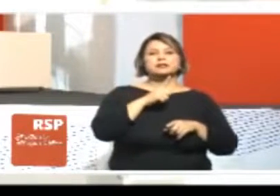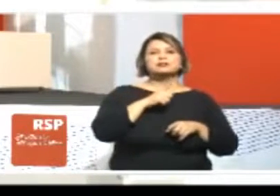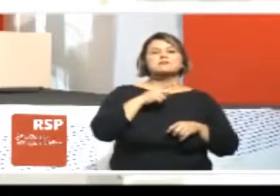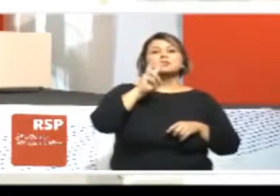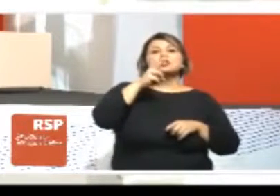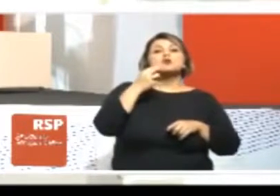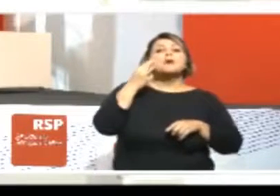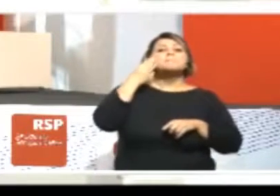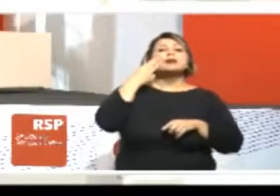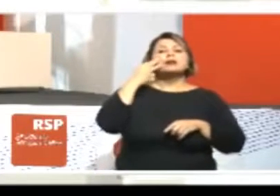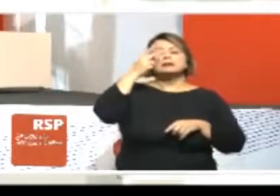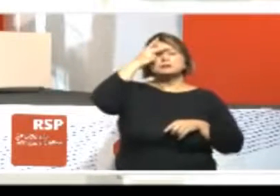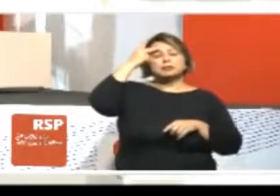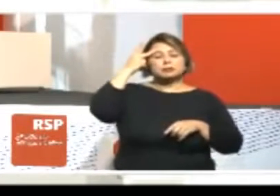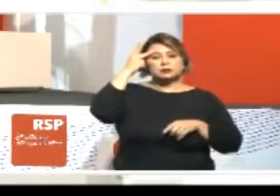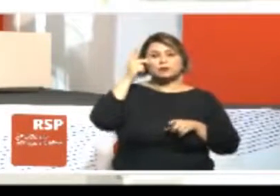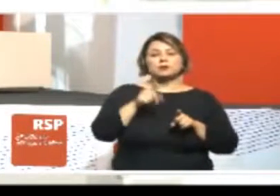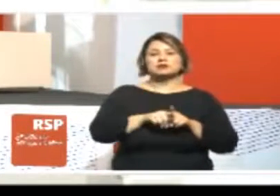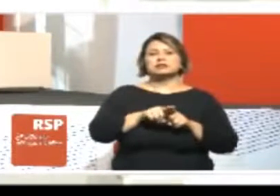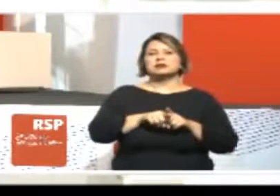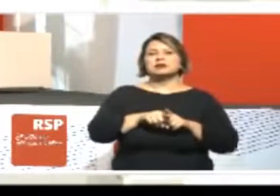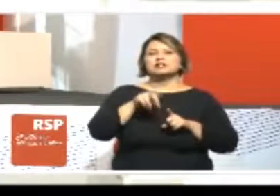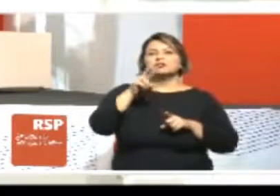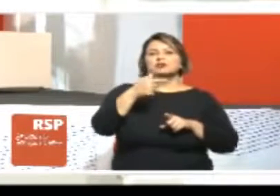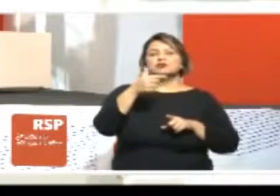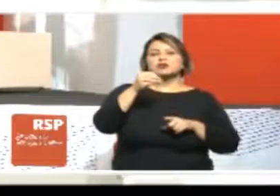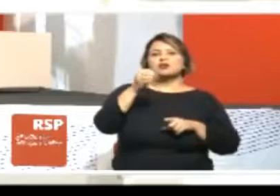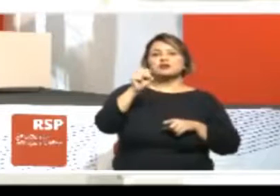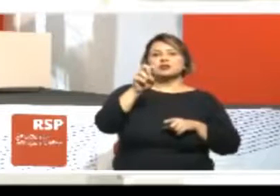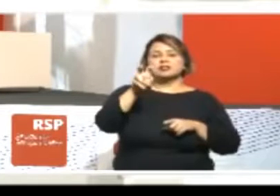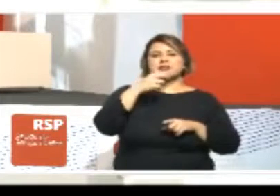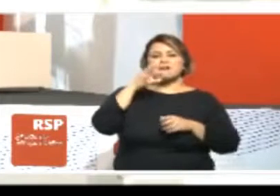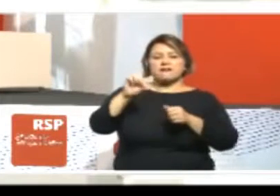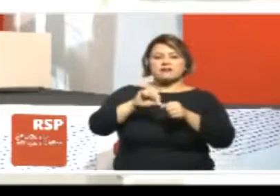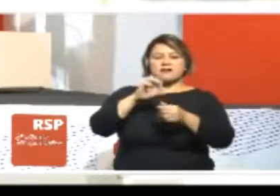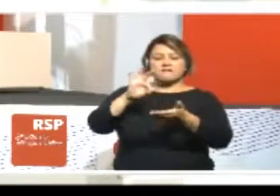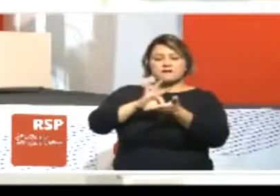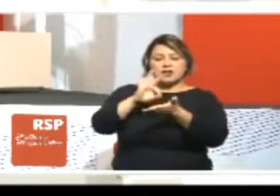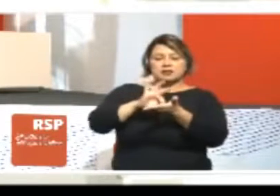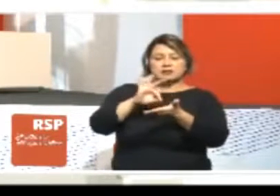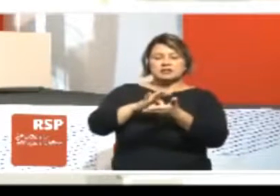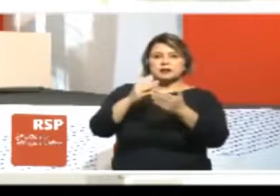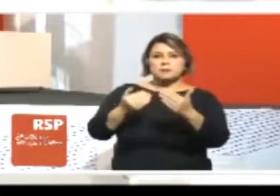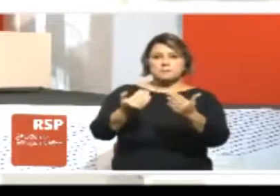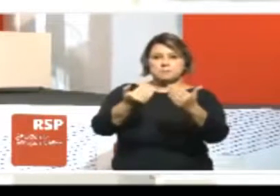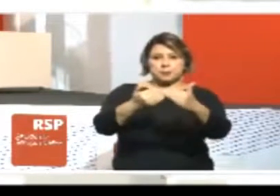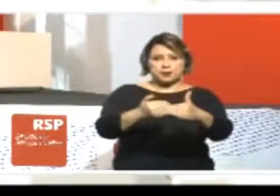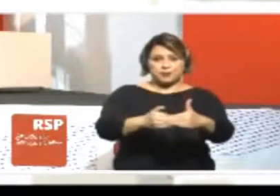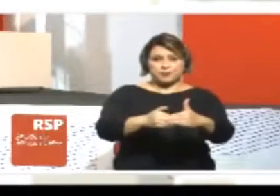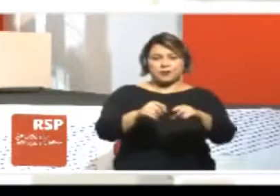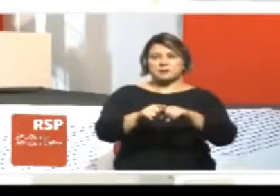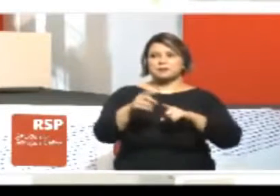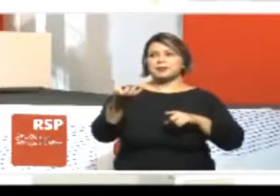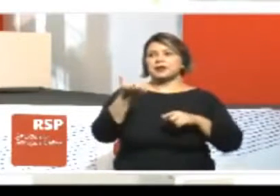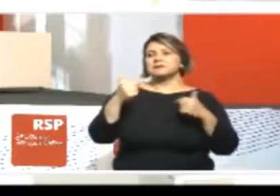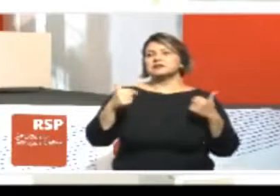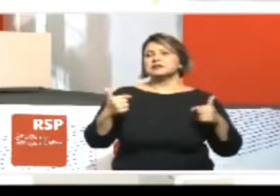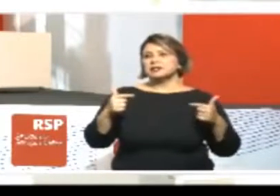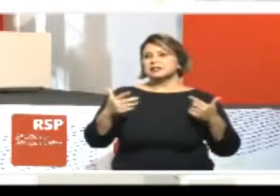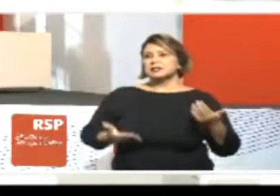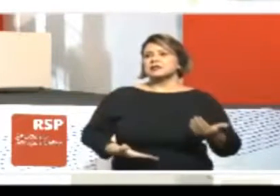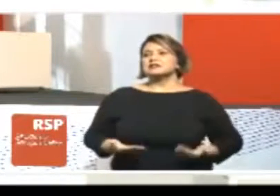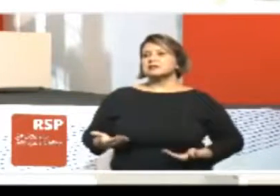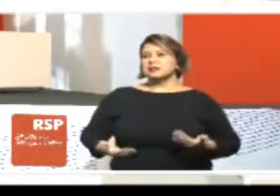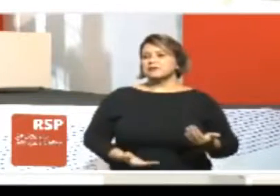2.275.000. Yo tengo esta base de datos absolutamente con la edad del aplicante, con el sexo de aplicante,